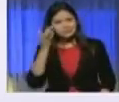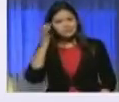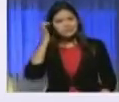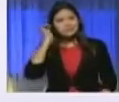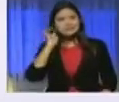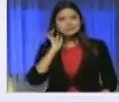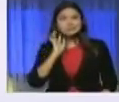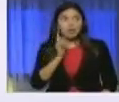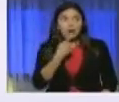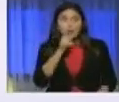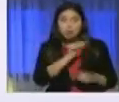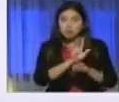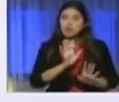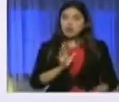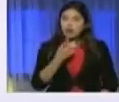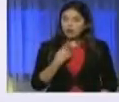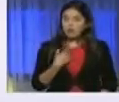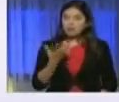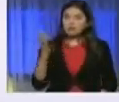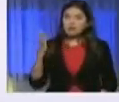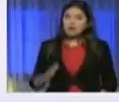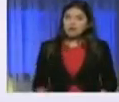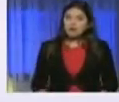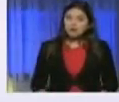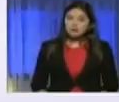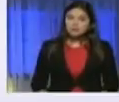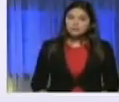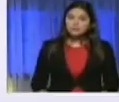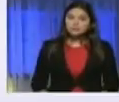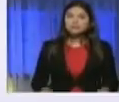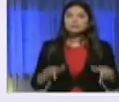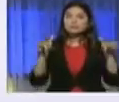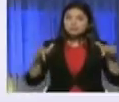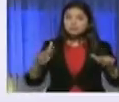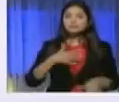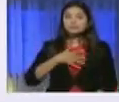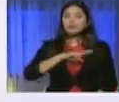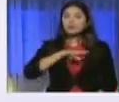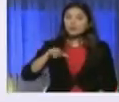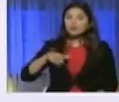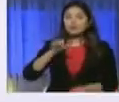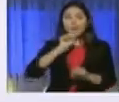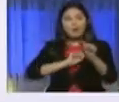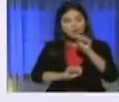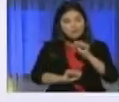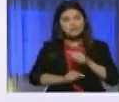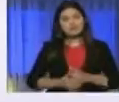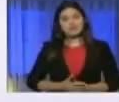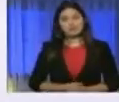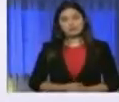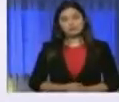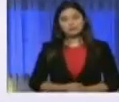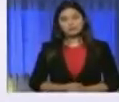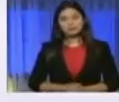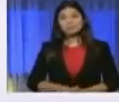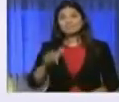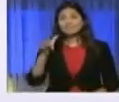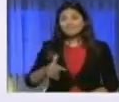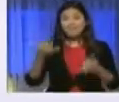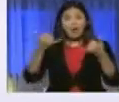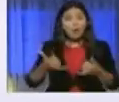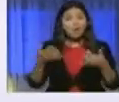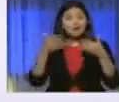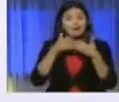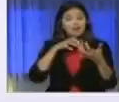Que lo digan, que nos lo digan. ¿Ah? Aquí está, nosotros vamos a defender. Estamos en tiempos de guerra